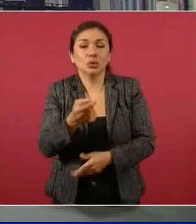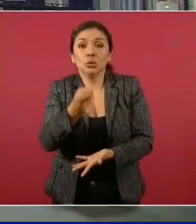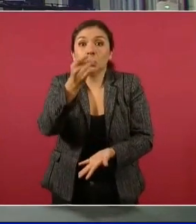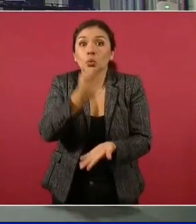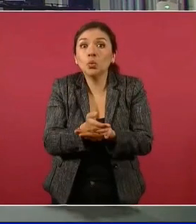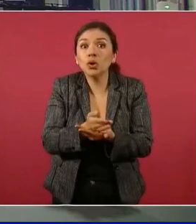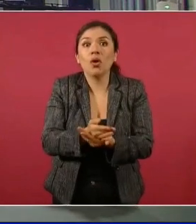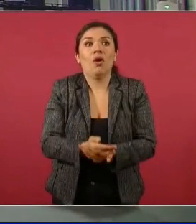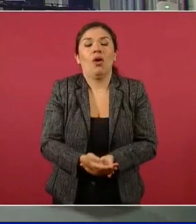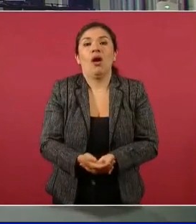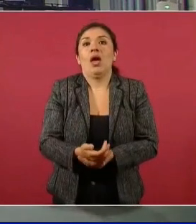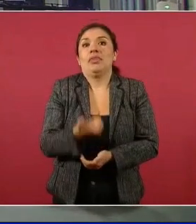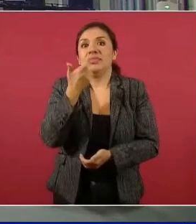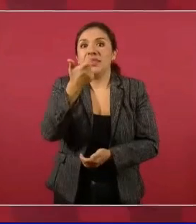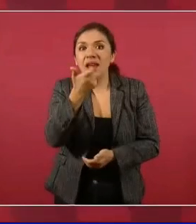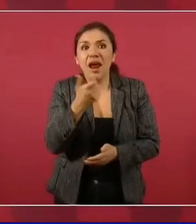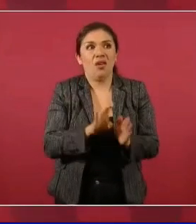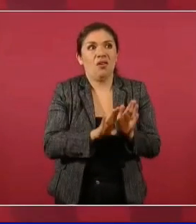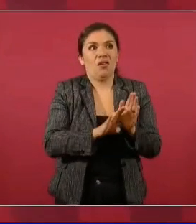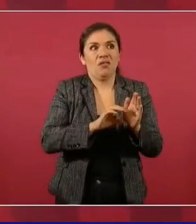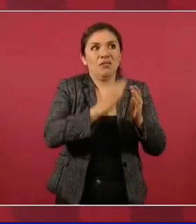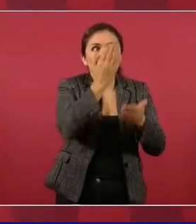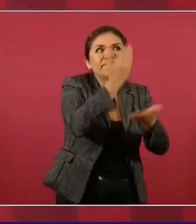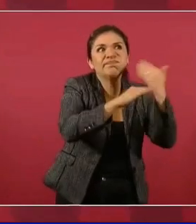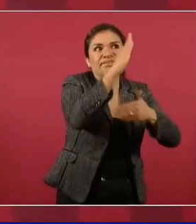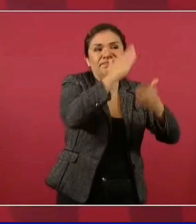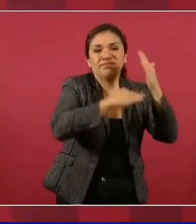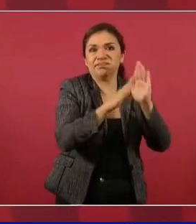y todo fue crecimiento.